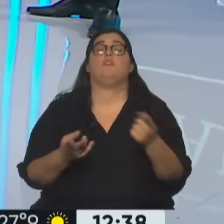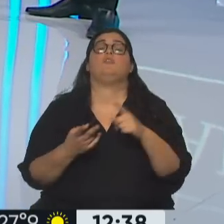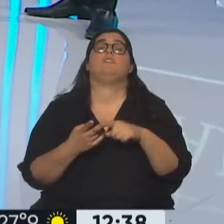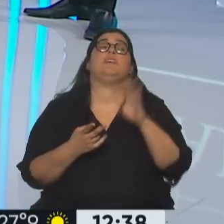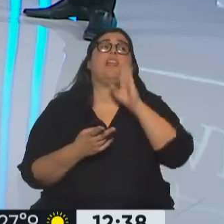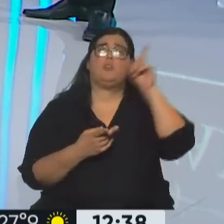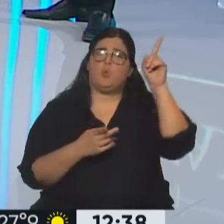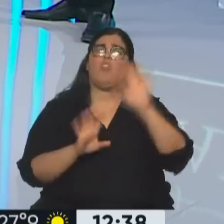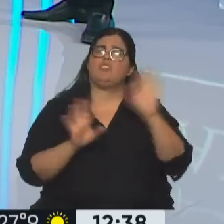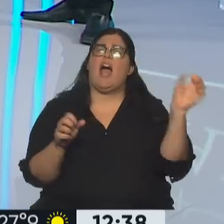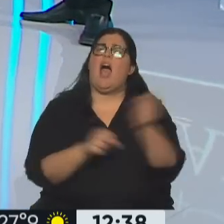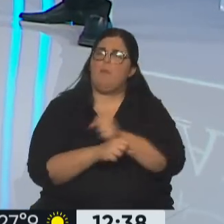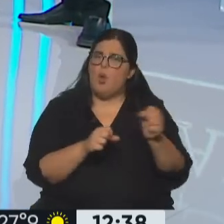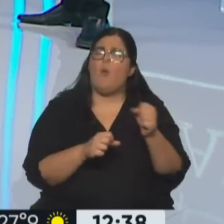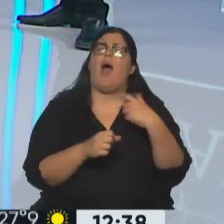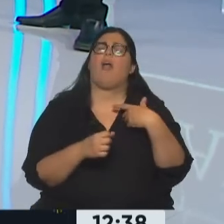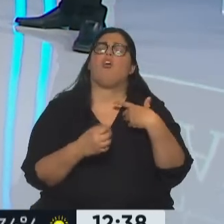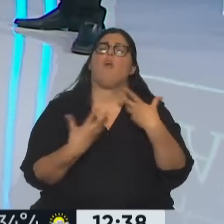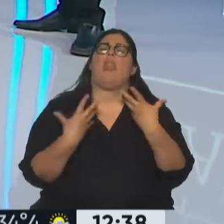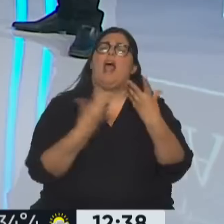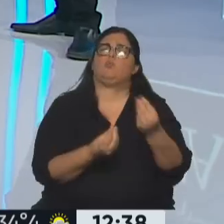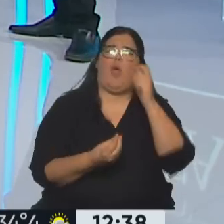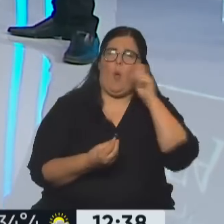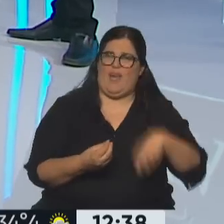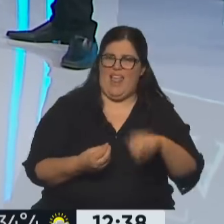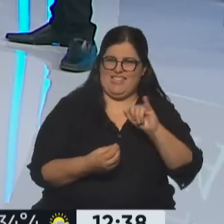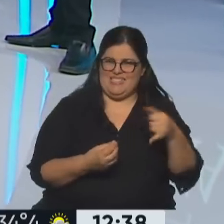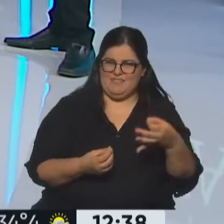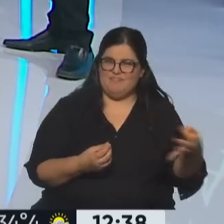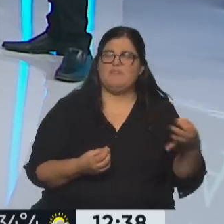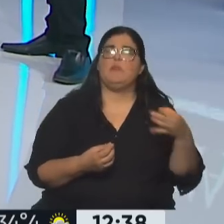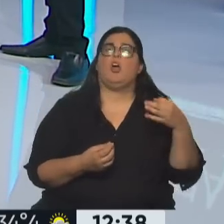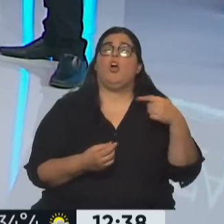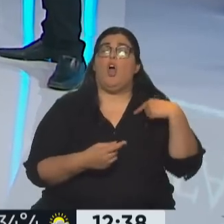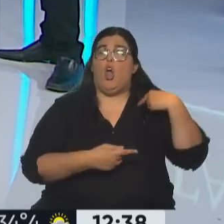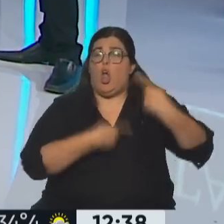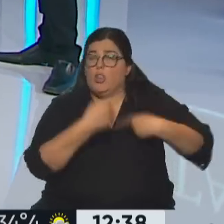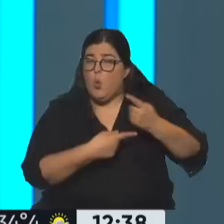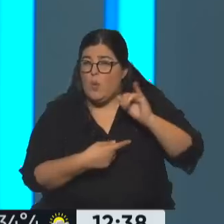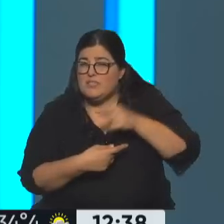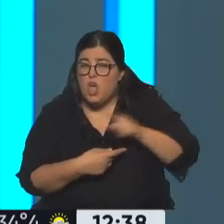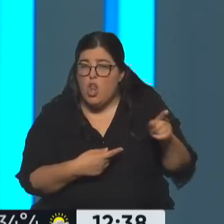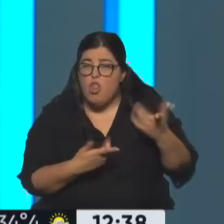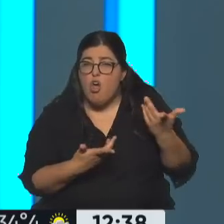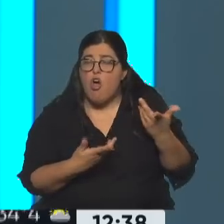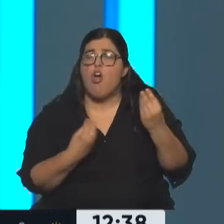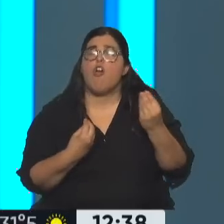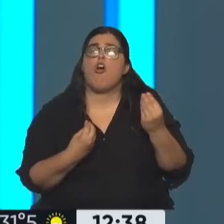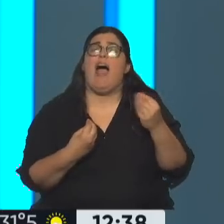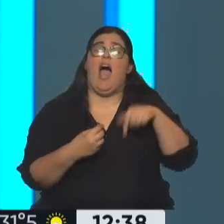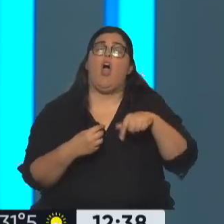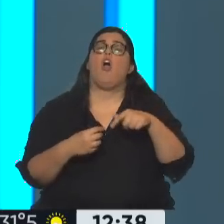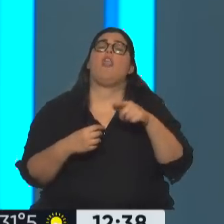Estados Unidos de ayuda a Ucrania, pero vamos a ver si esto va a seguir avanzando con cómo se ha reconfigurado